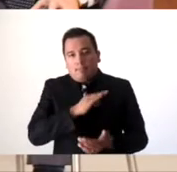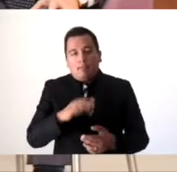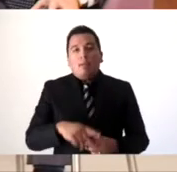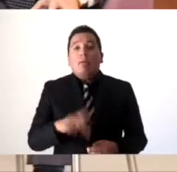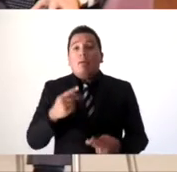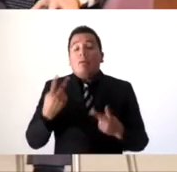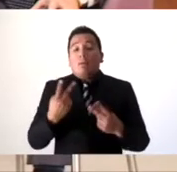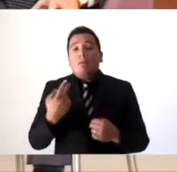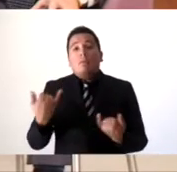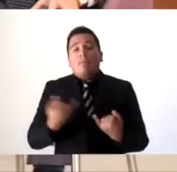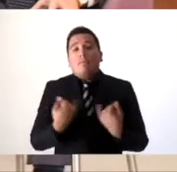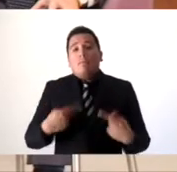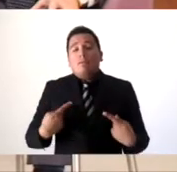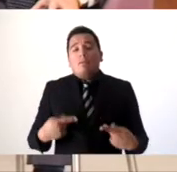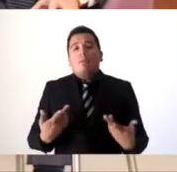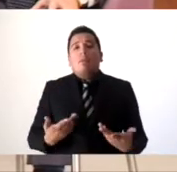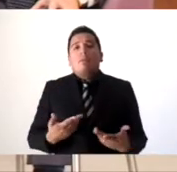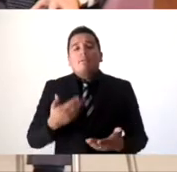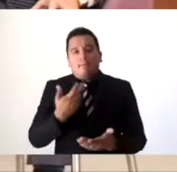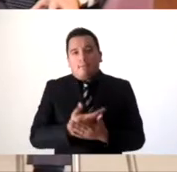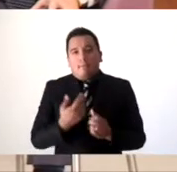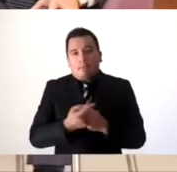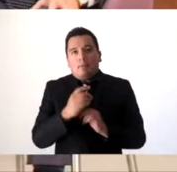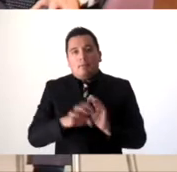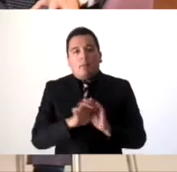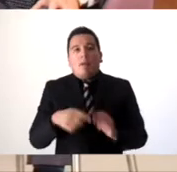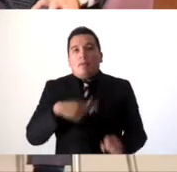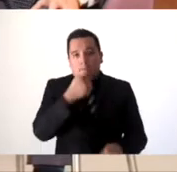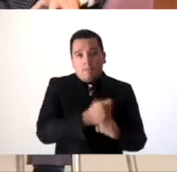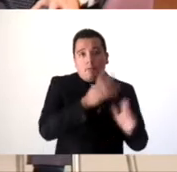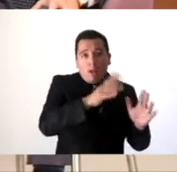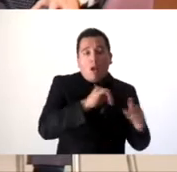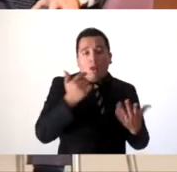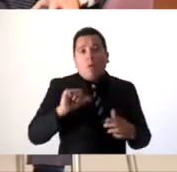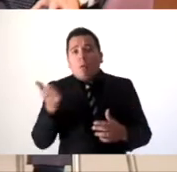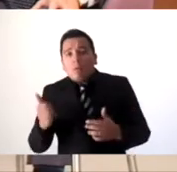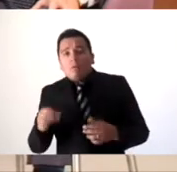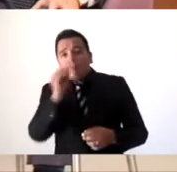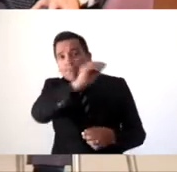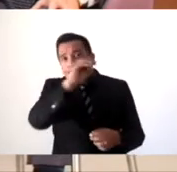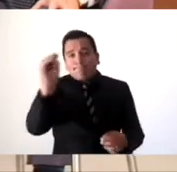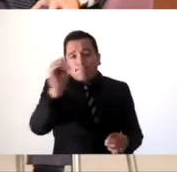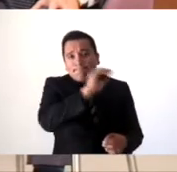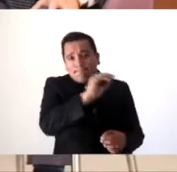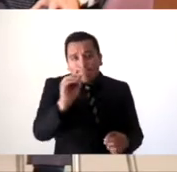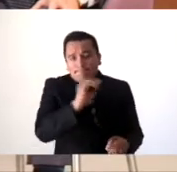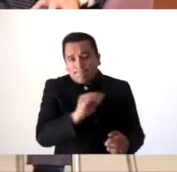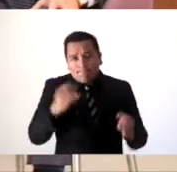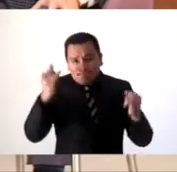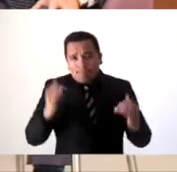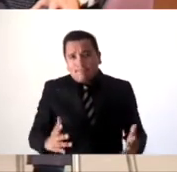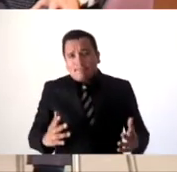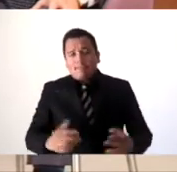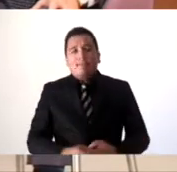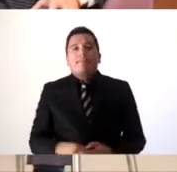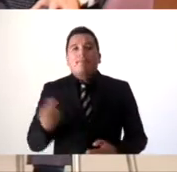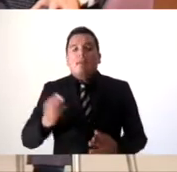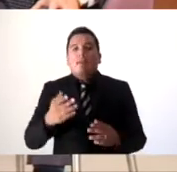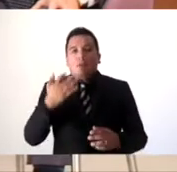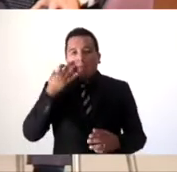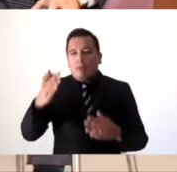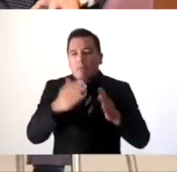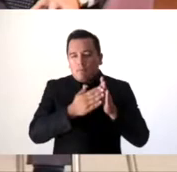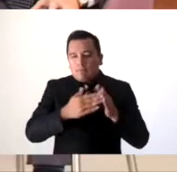instituciones electorales y dos, descanse la ciudadanía, para no estar diciendo, pues saliste a una elección, ahora vas a otra. Que haya